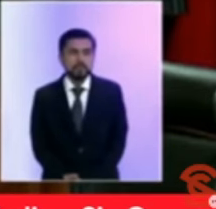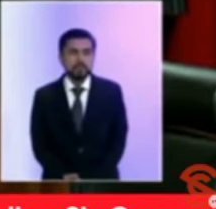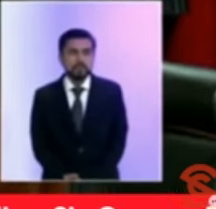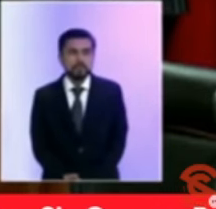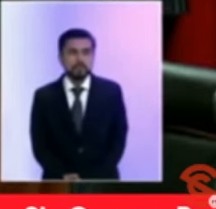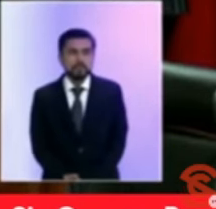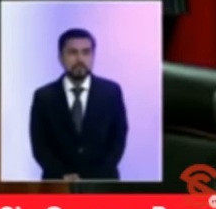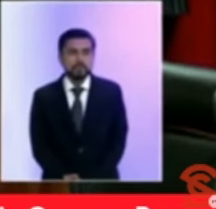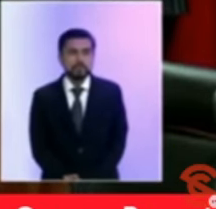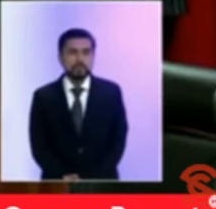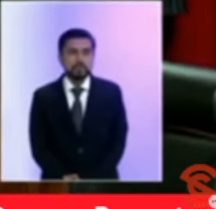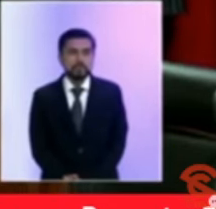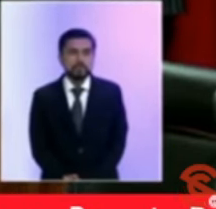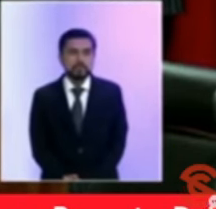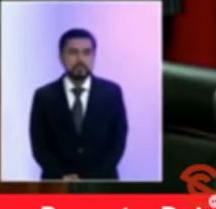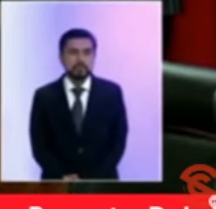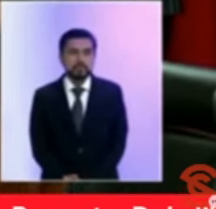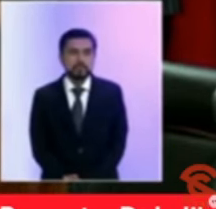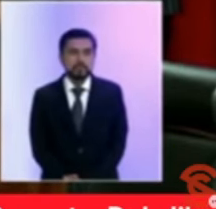arriba por favor